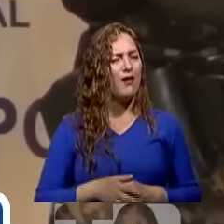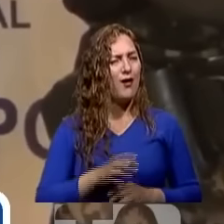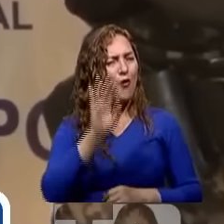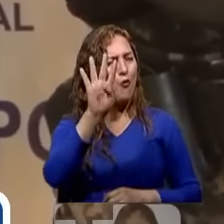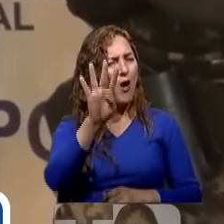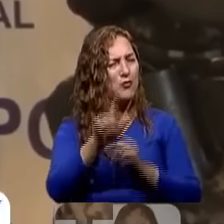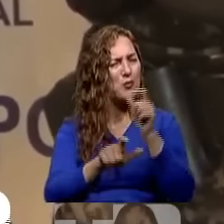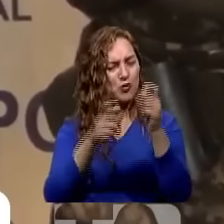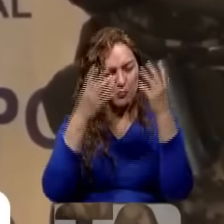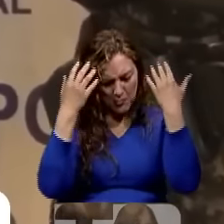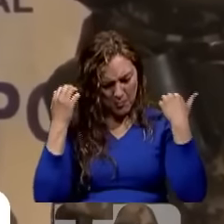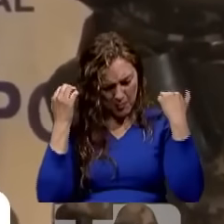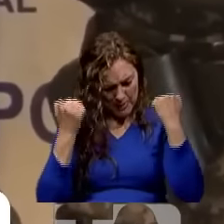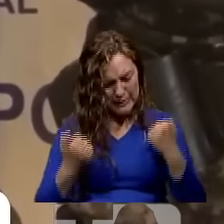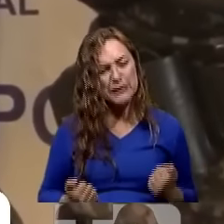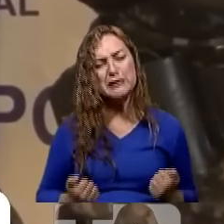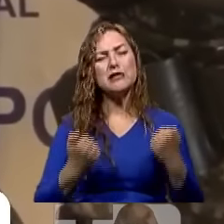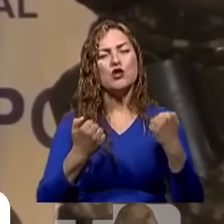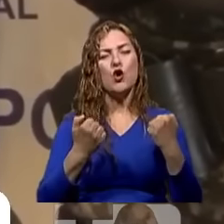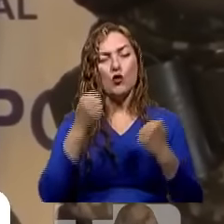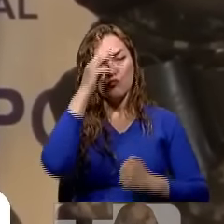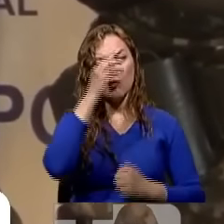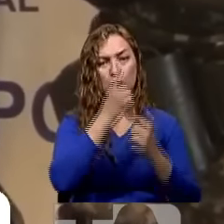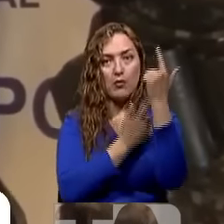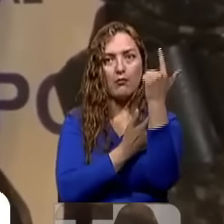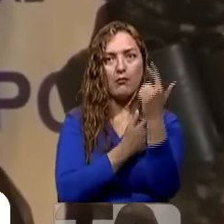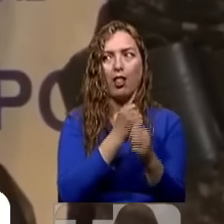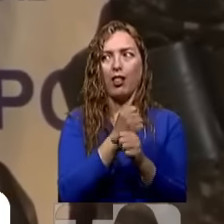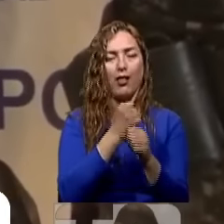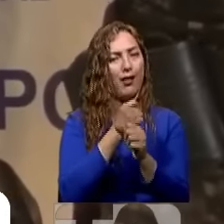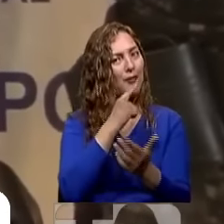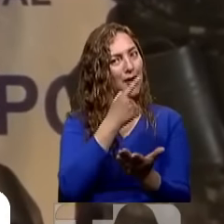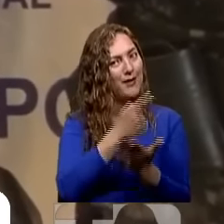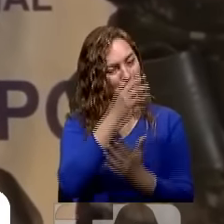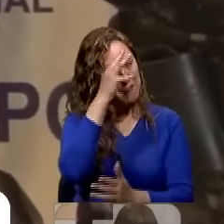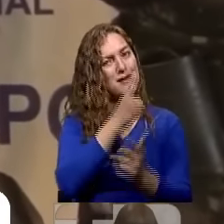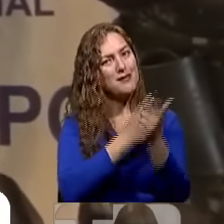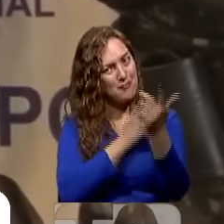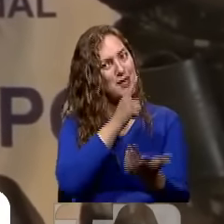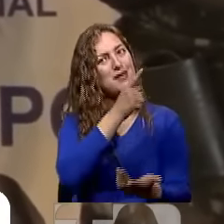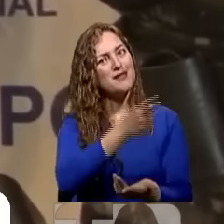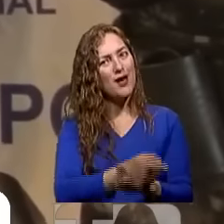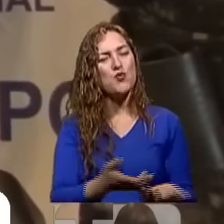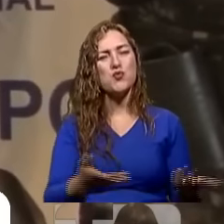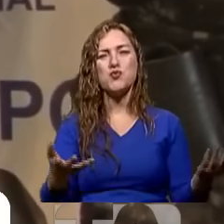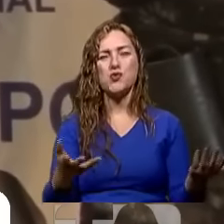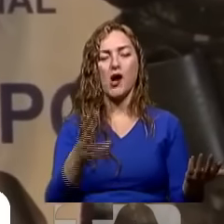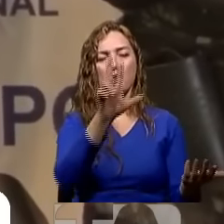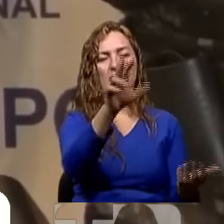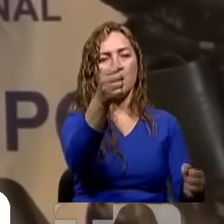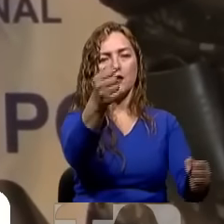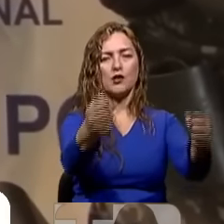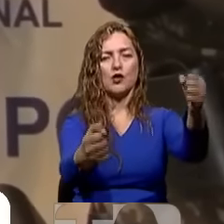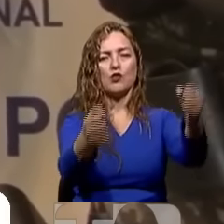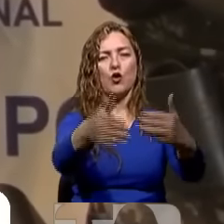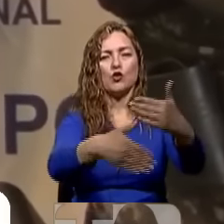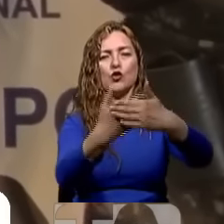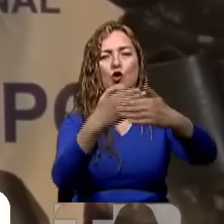como militares, no, que al parecer son en servicio activo. También existen los 3 conductores, todos